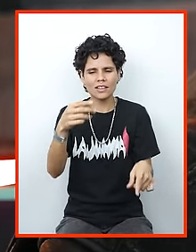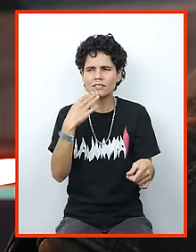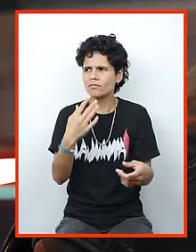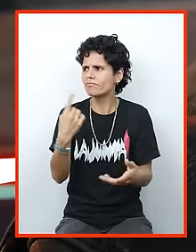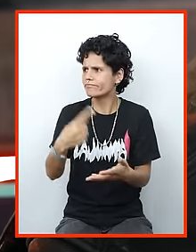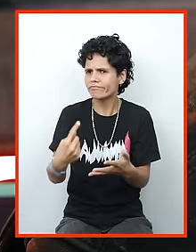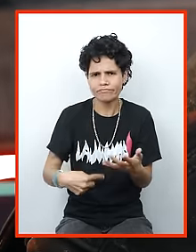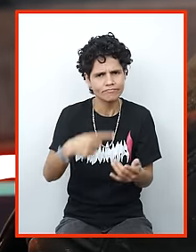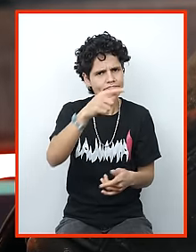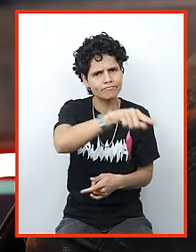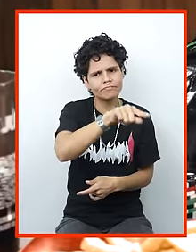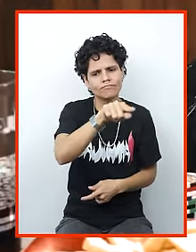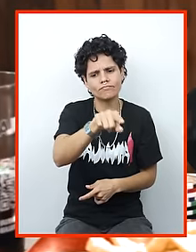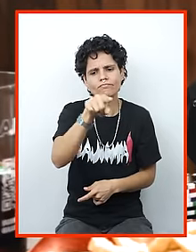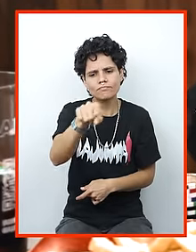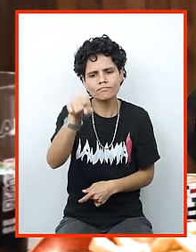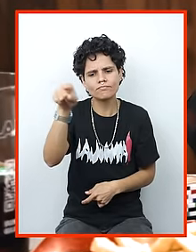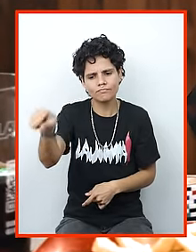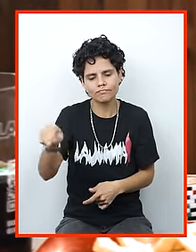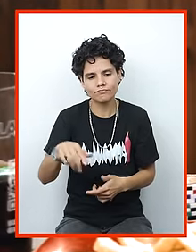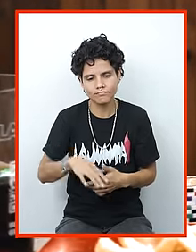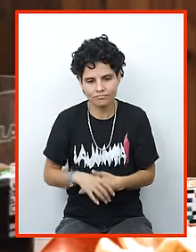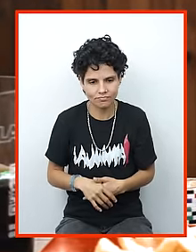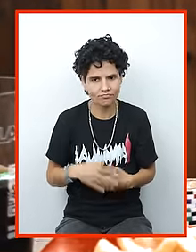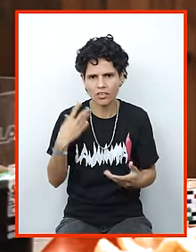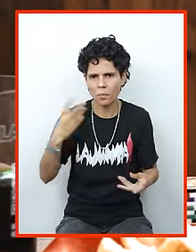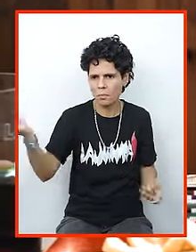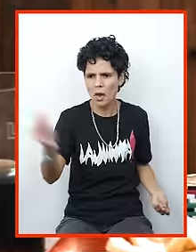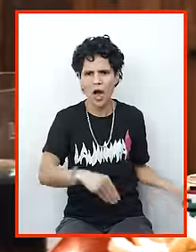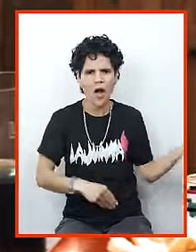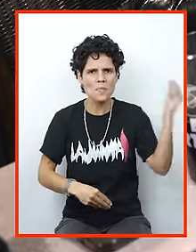K-Swat, el Dirty Boy, el Rico Santana, Always Balling.